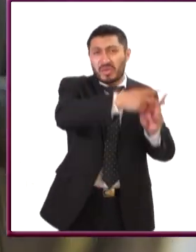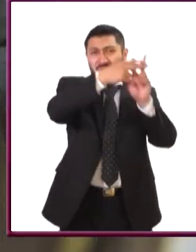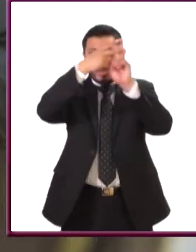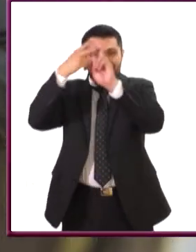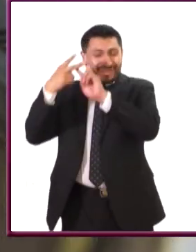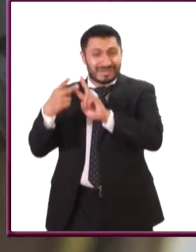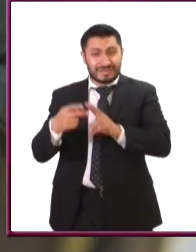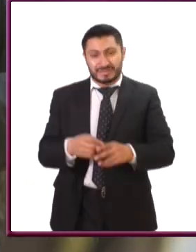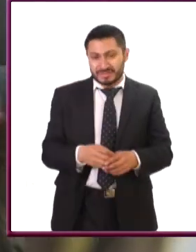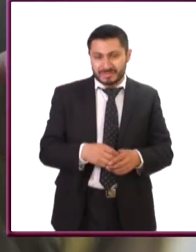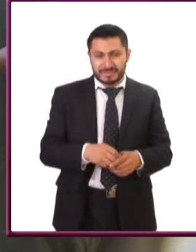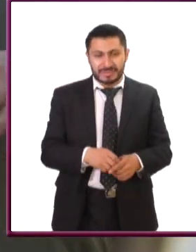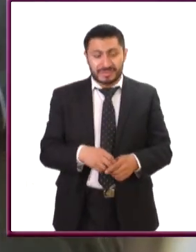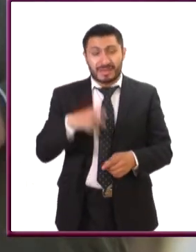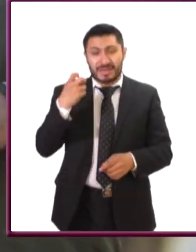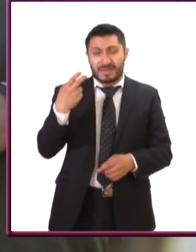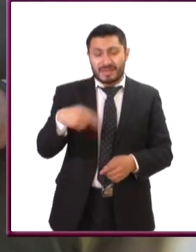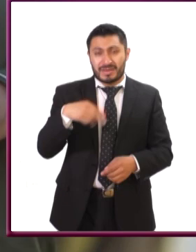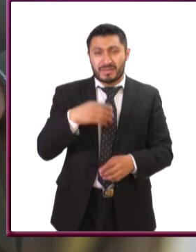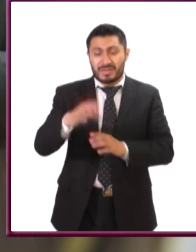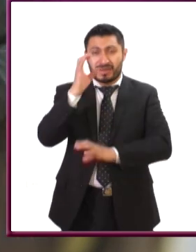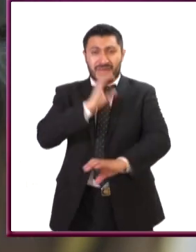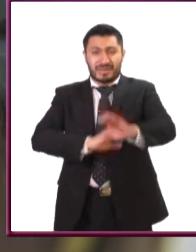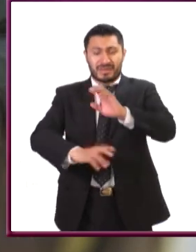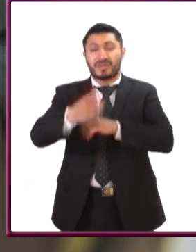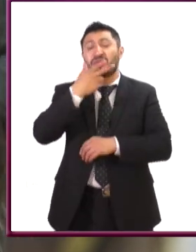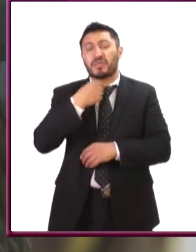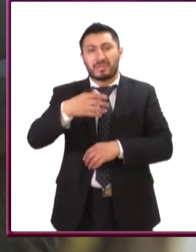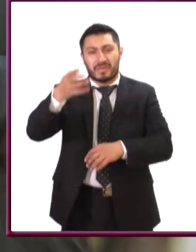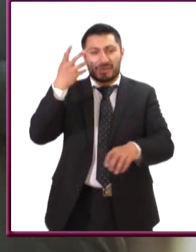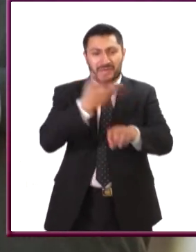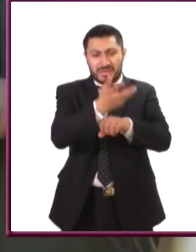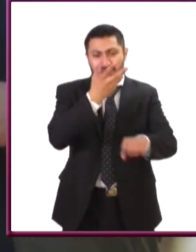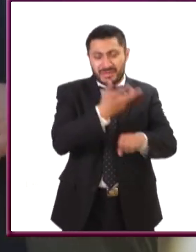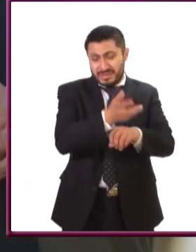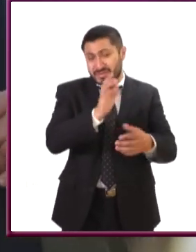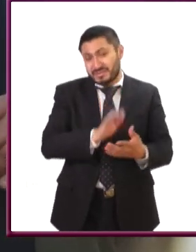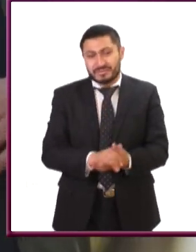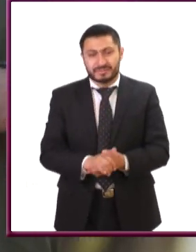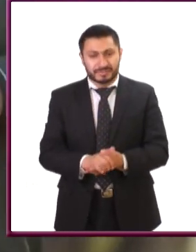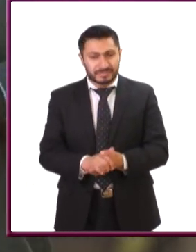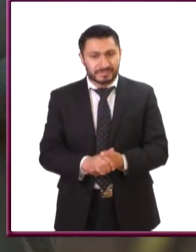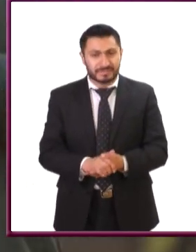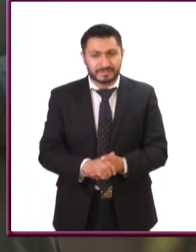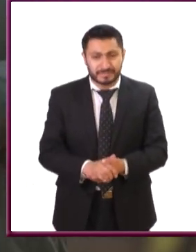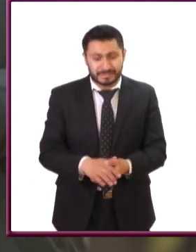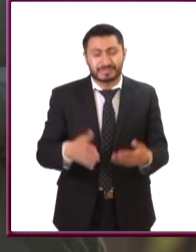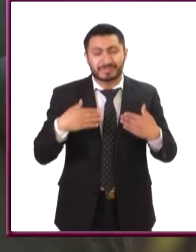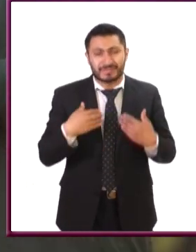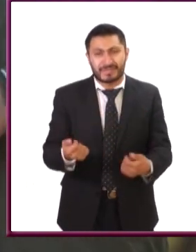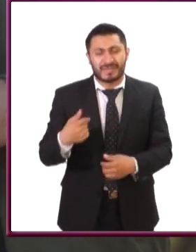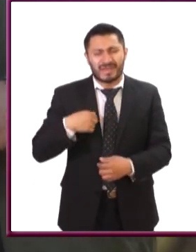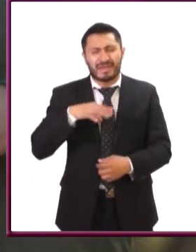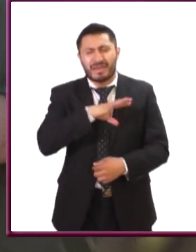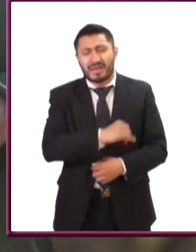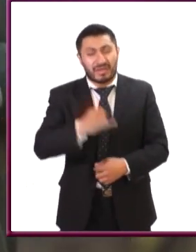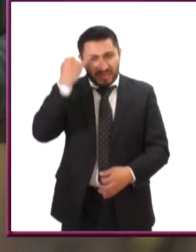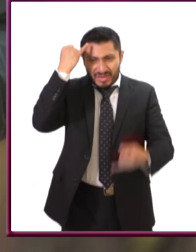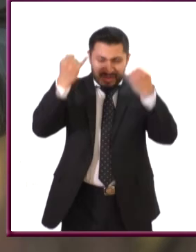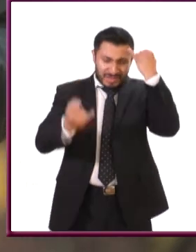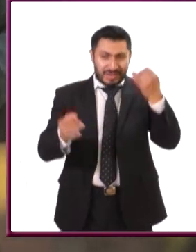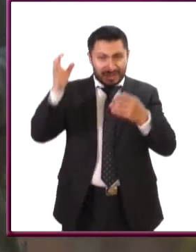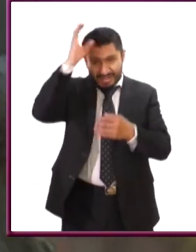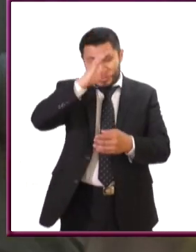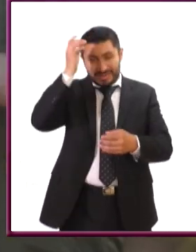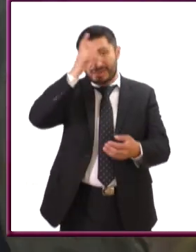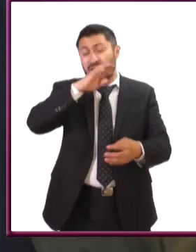que todos estamos hechos de estrellas. Ese es el título de una canción de un cantante estadounidense llamado Moby. Sí, ya entendí.